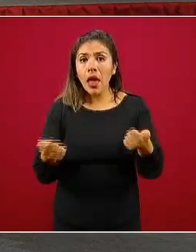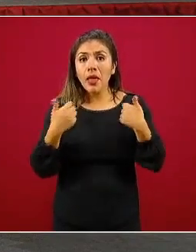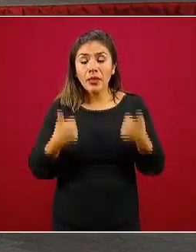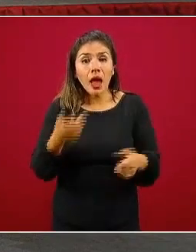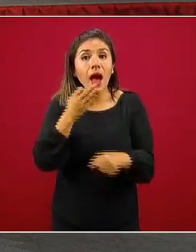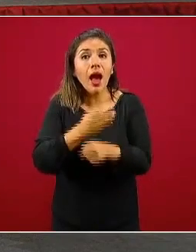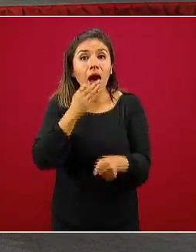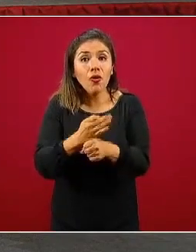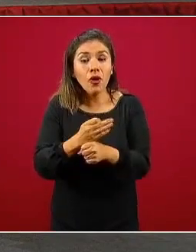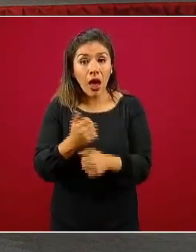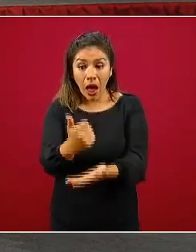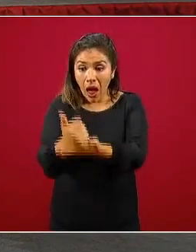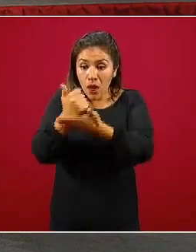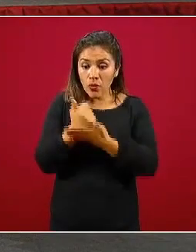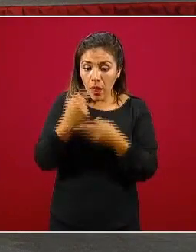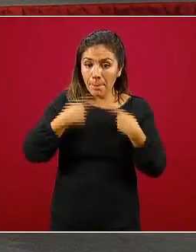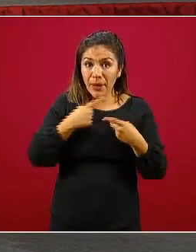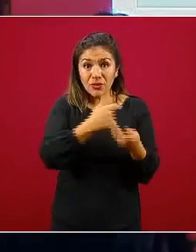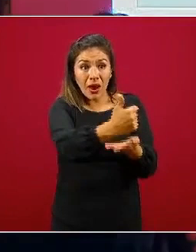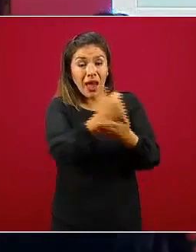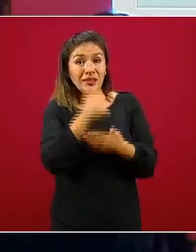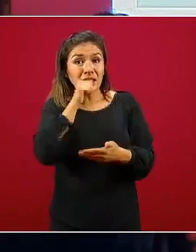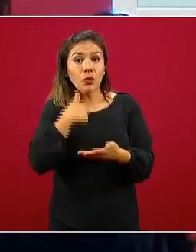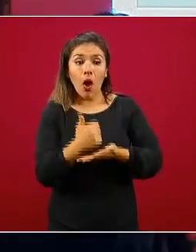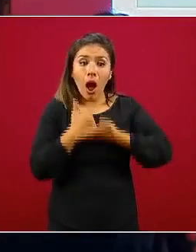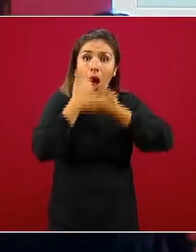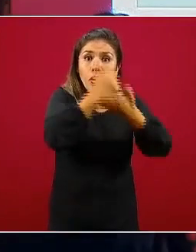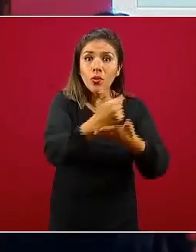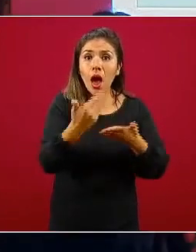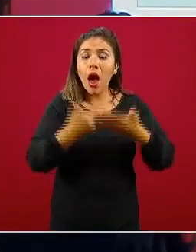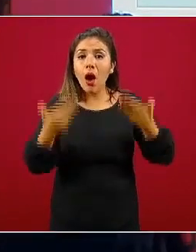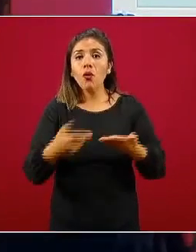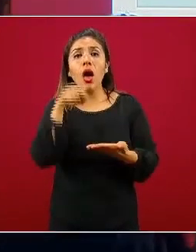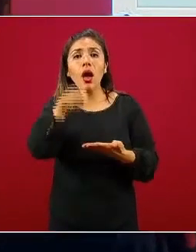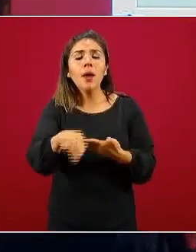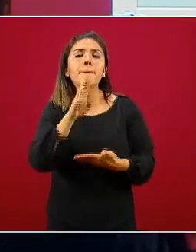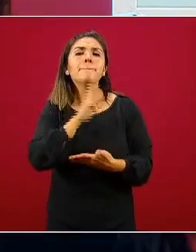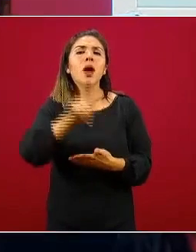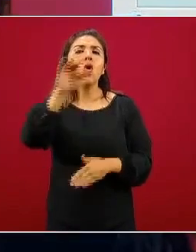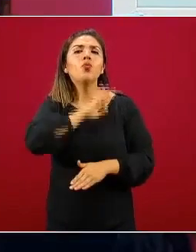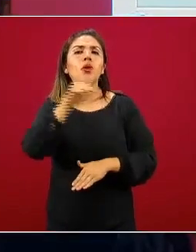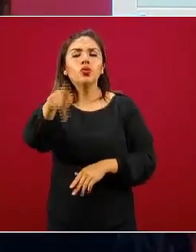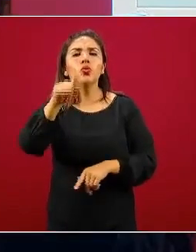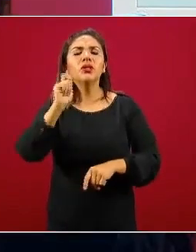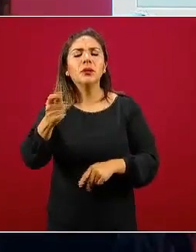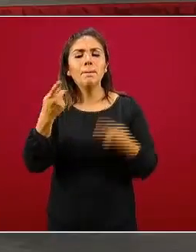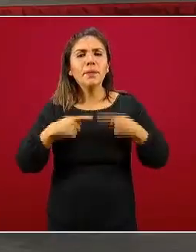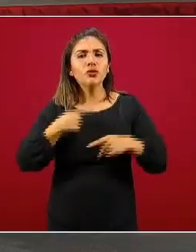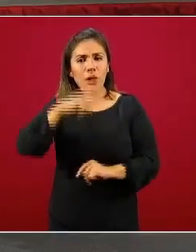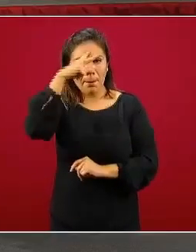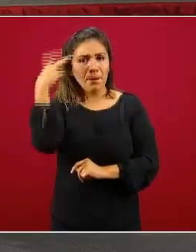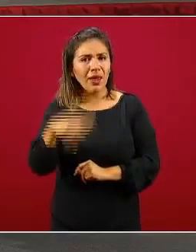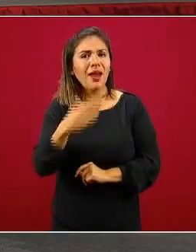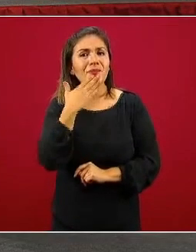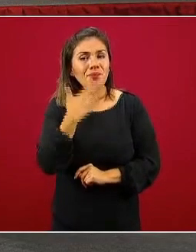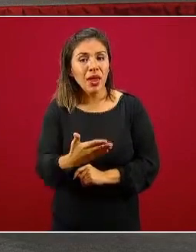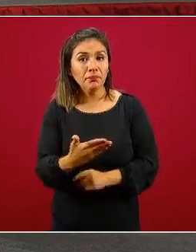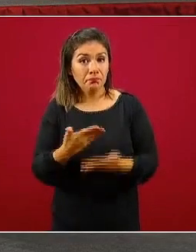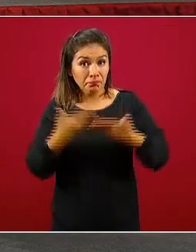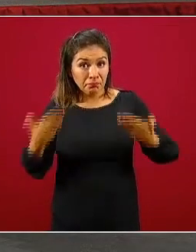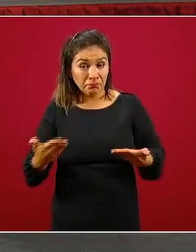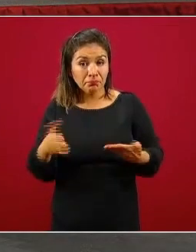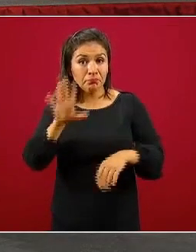momentos ayudar a quienes nos ayudan siempre es una de las mejores formas de ser mexicano y mexicana. Entonces, si nos